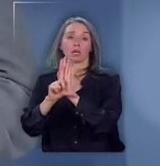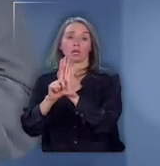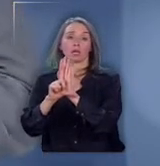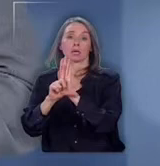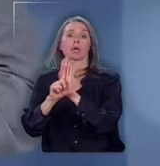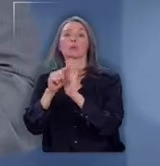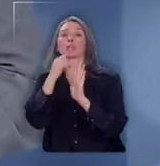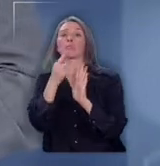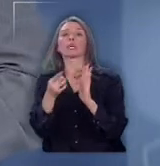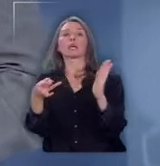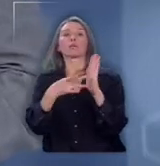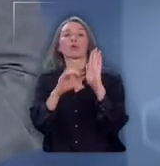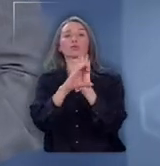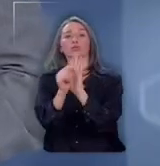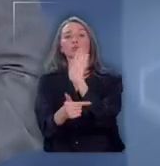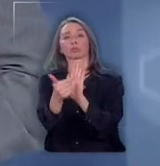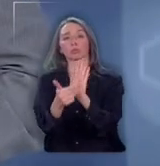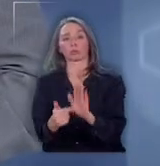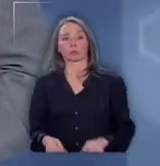considera inconstitucional